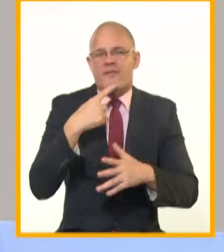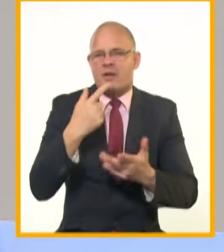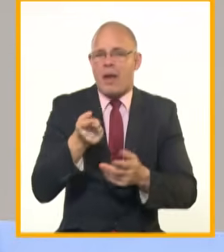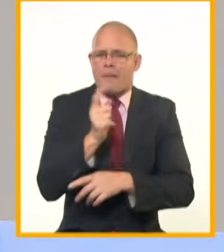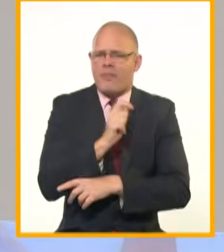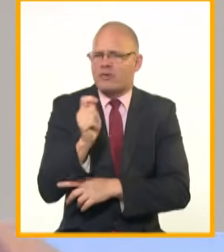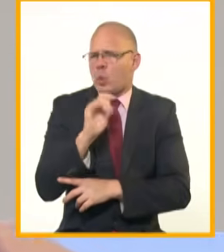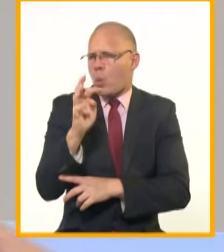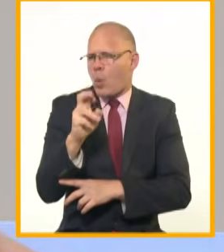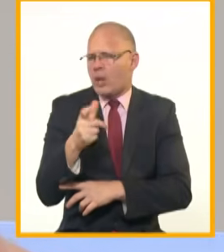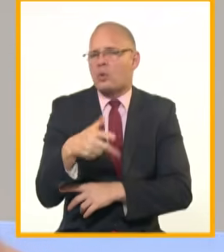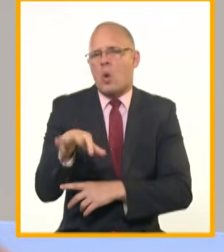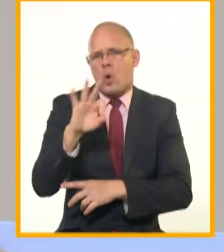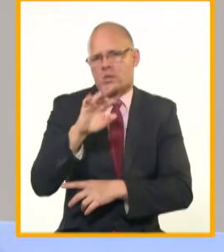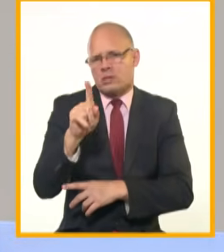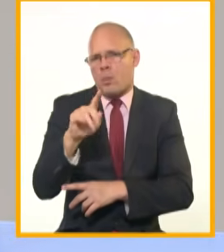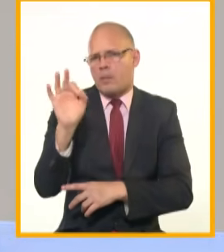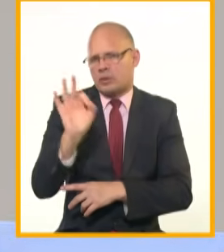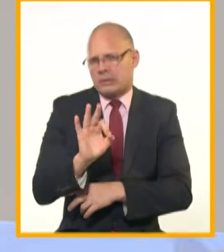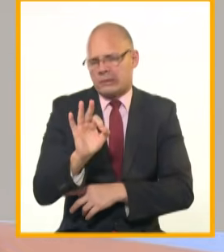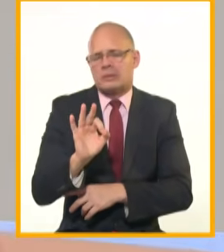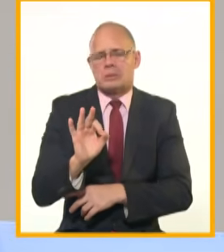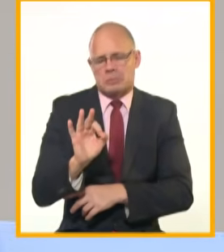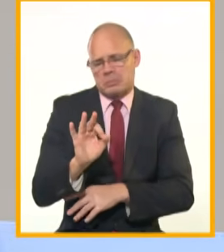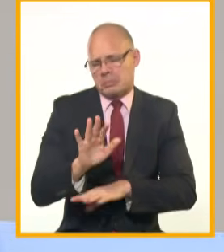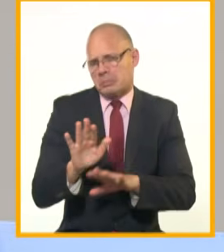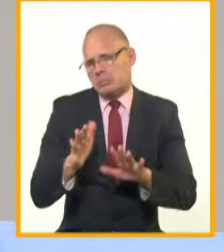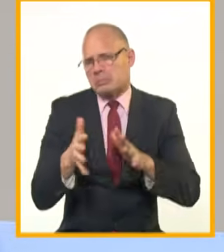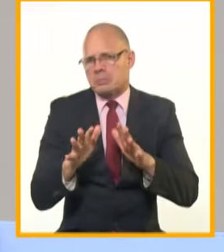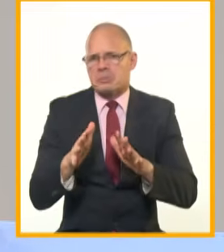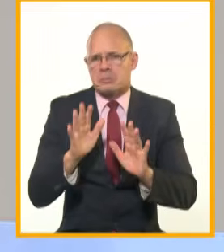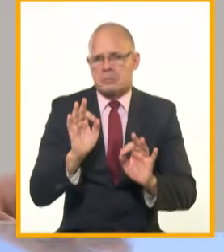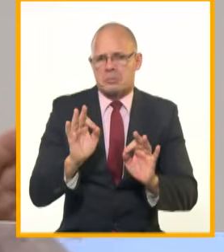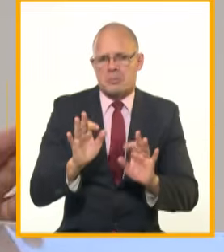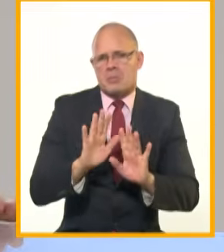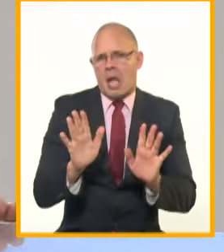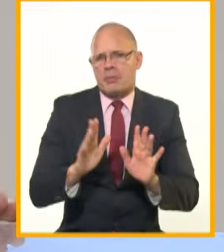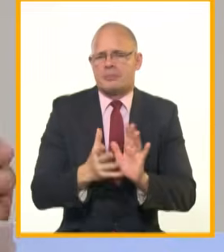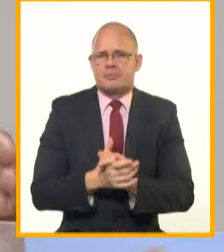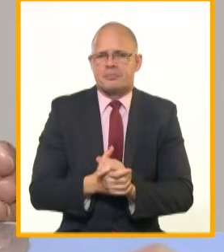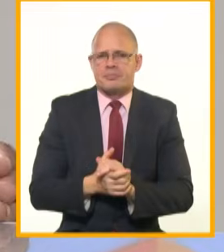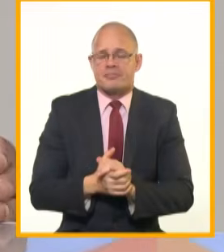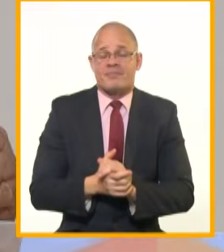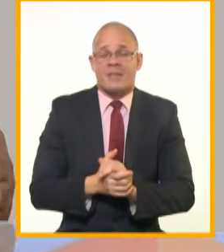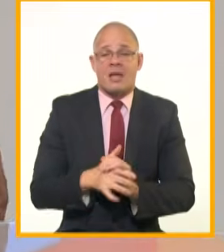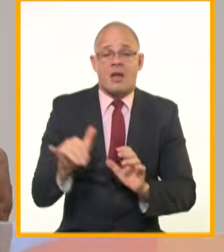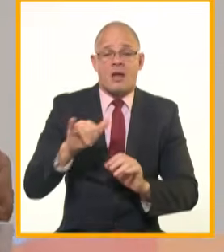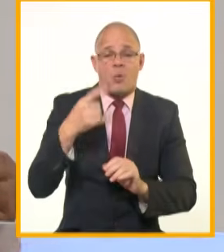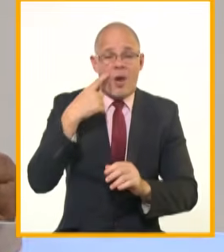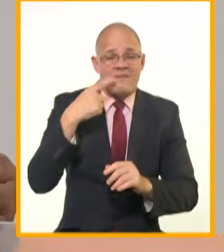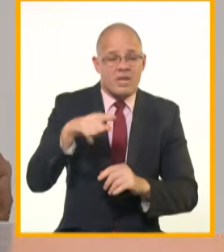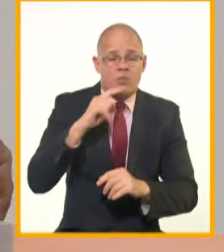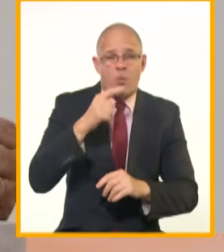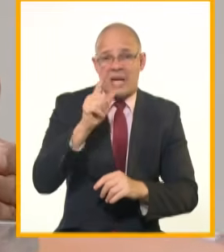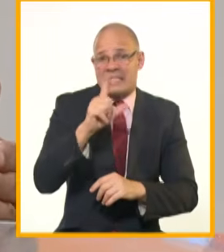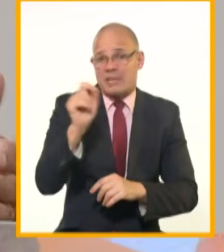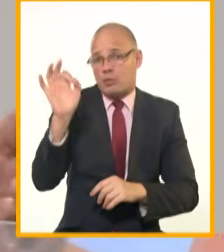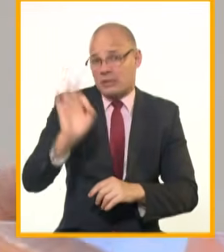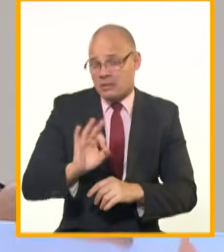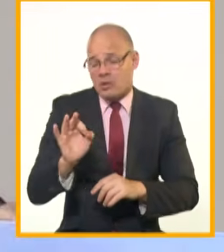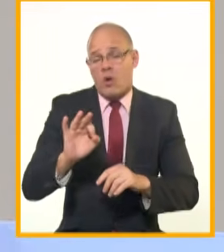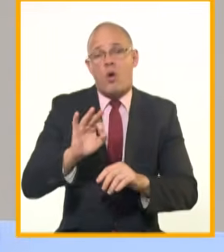81% del personal docente cubierto, aunque se cubre el 100% de los servicios de la educación,